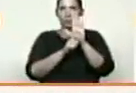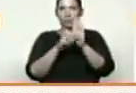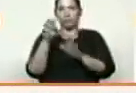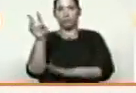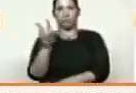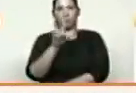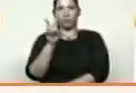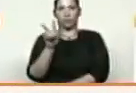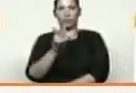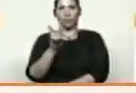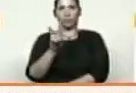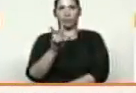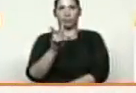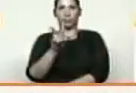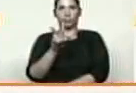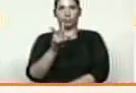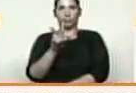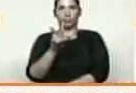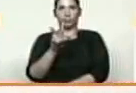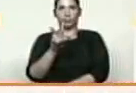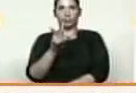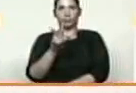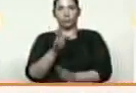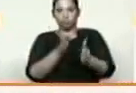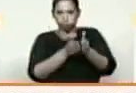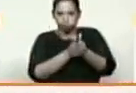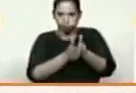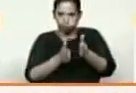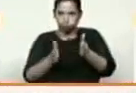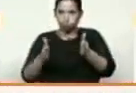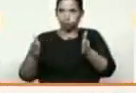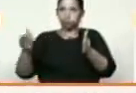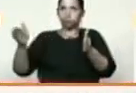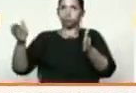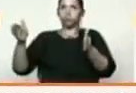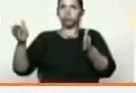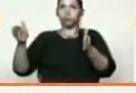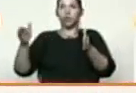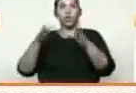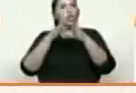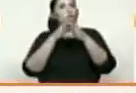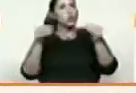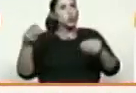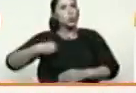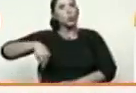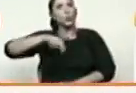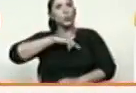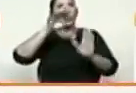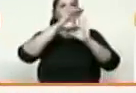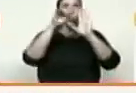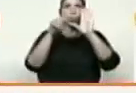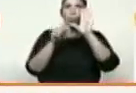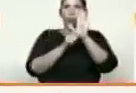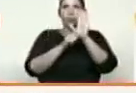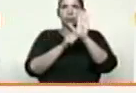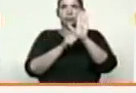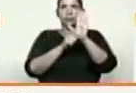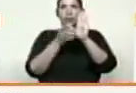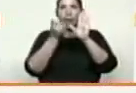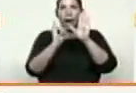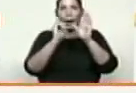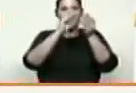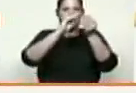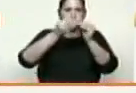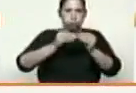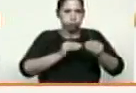Venezuela. A partir de allí, todas nuestras constituciones son producto de una